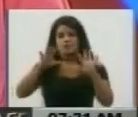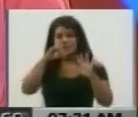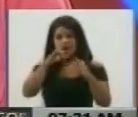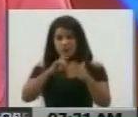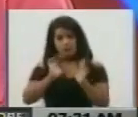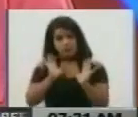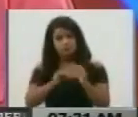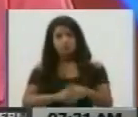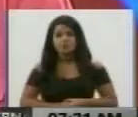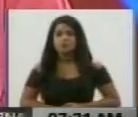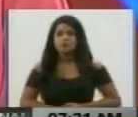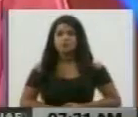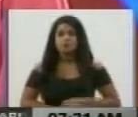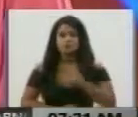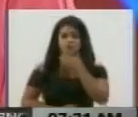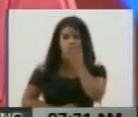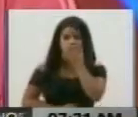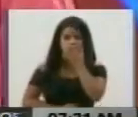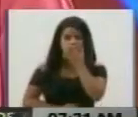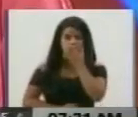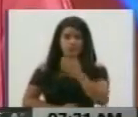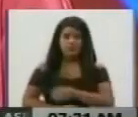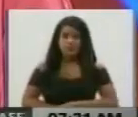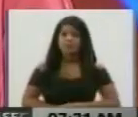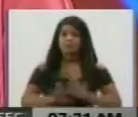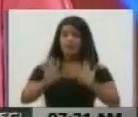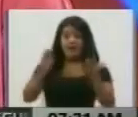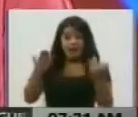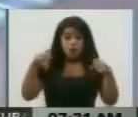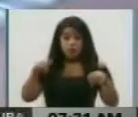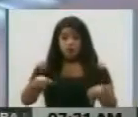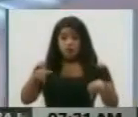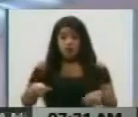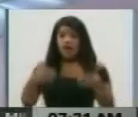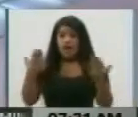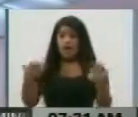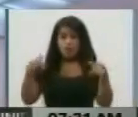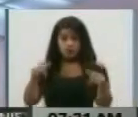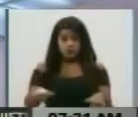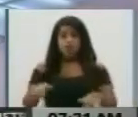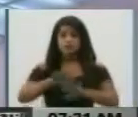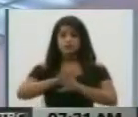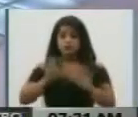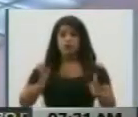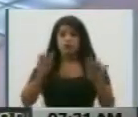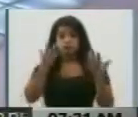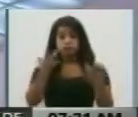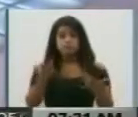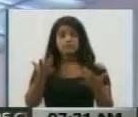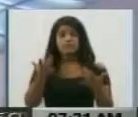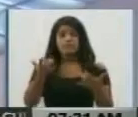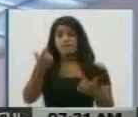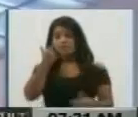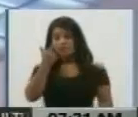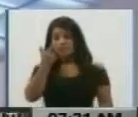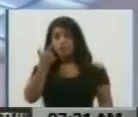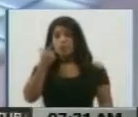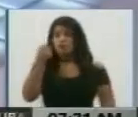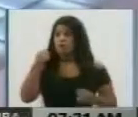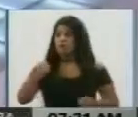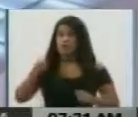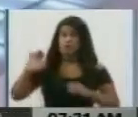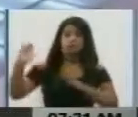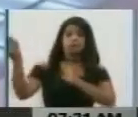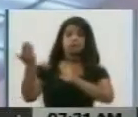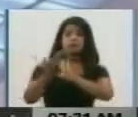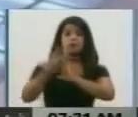más. Y ciertamente en este instante estamos asistiendo a un momento de contraofensiva imperial conservadora